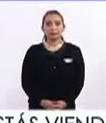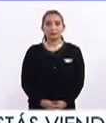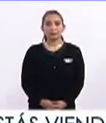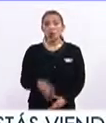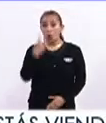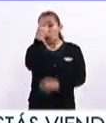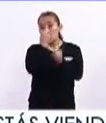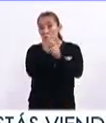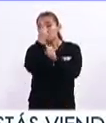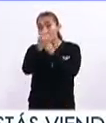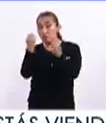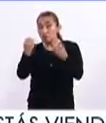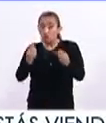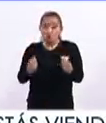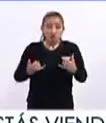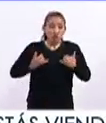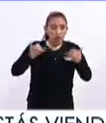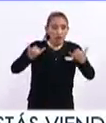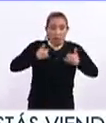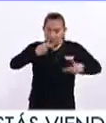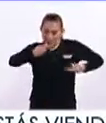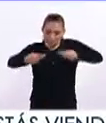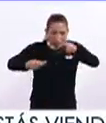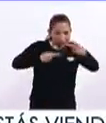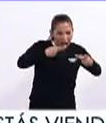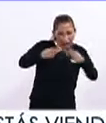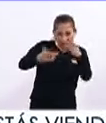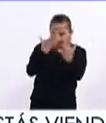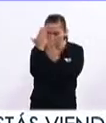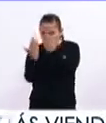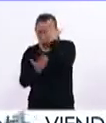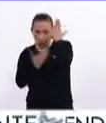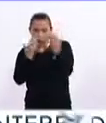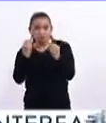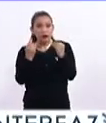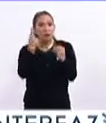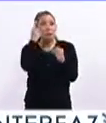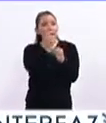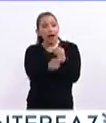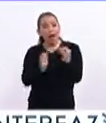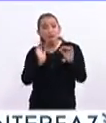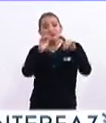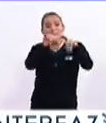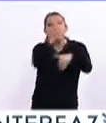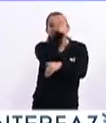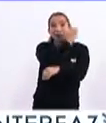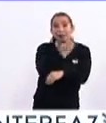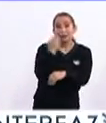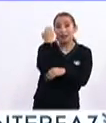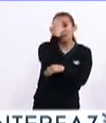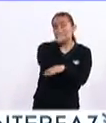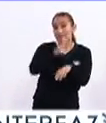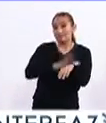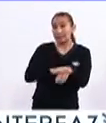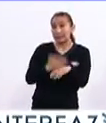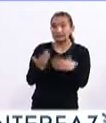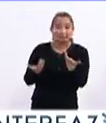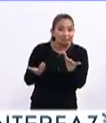Como cada año, miles de jóvenes se alistan, se preparan, estudian mucho para presentar uno de los exámenes pues,